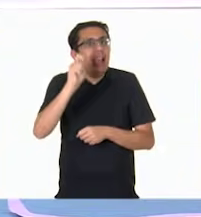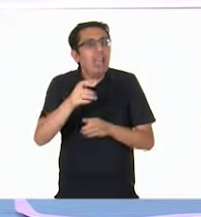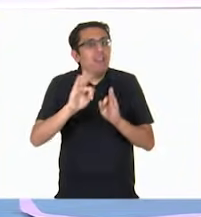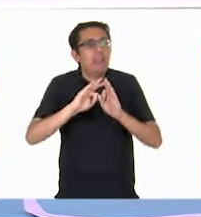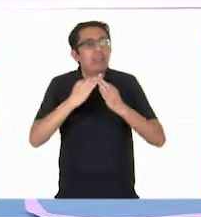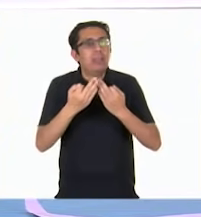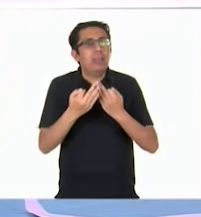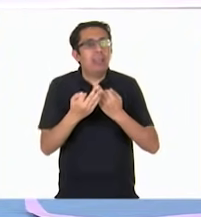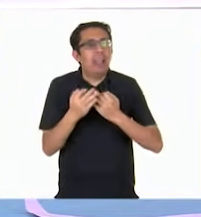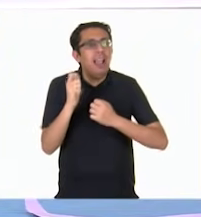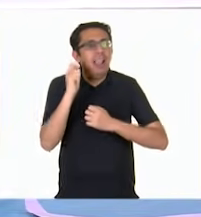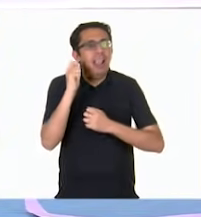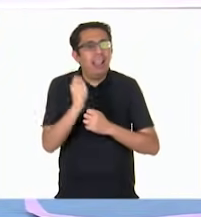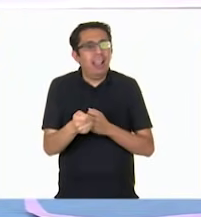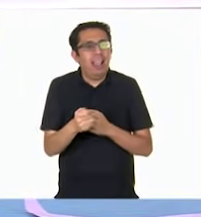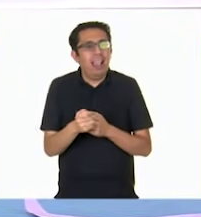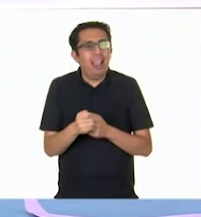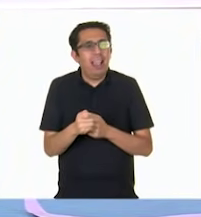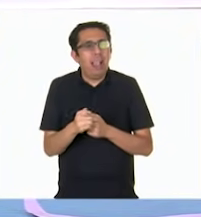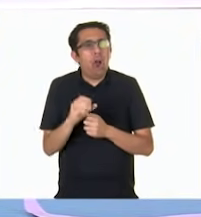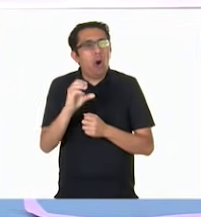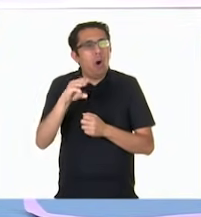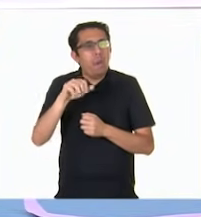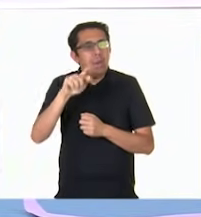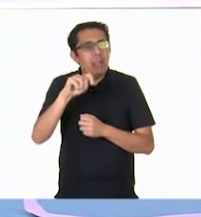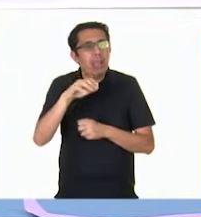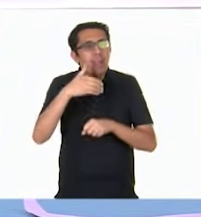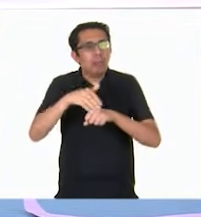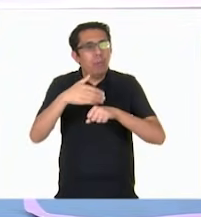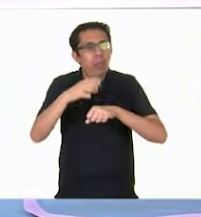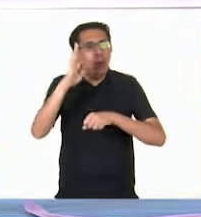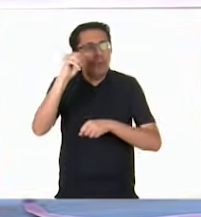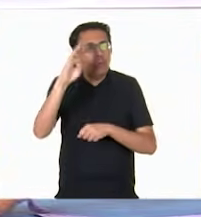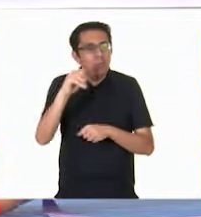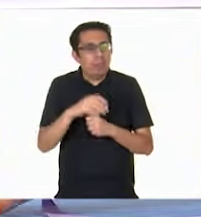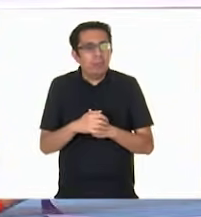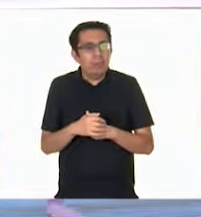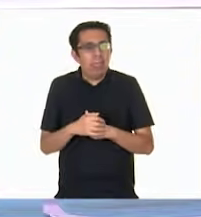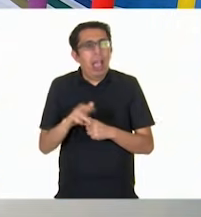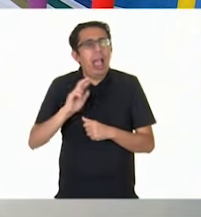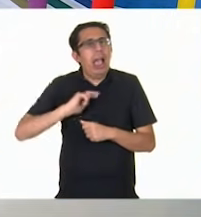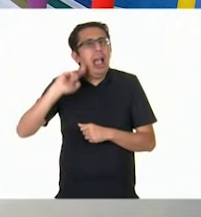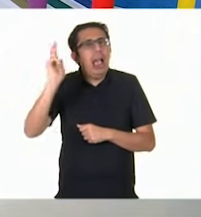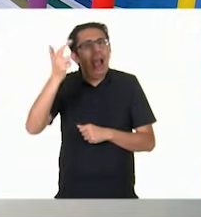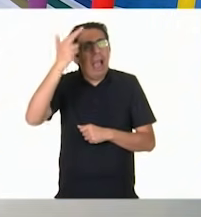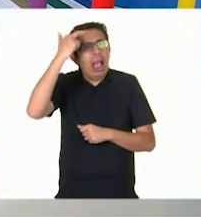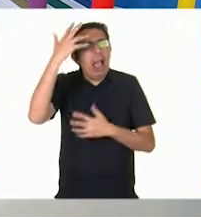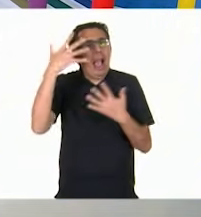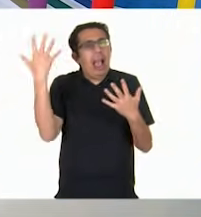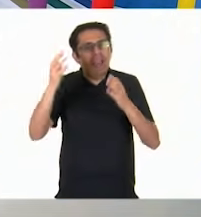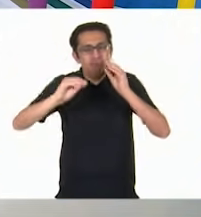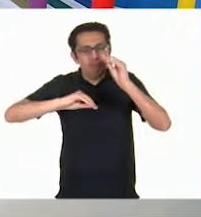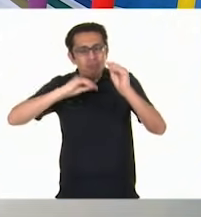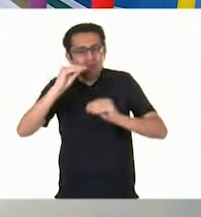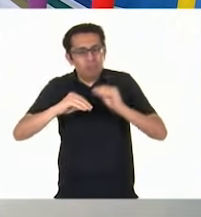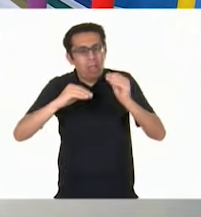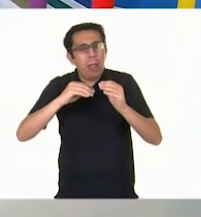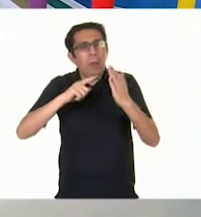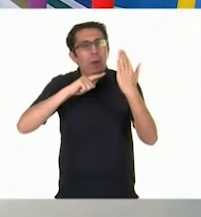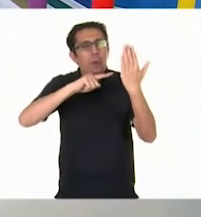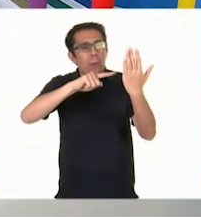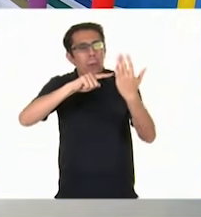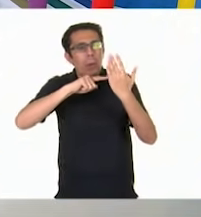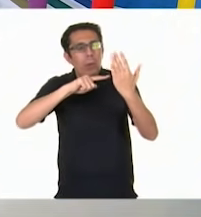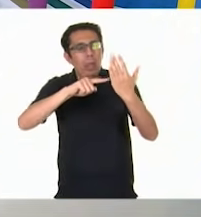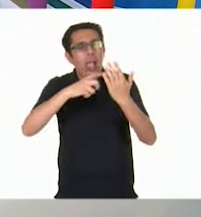cometa! Y tiene el número 9. Lo recuerdo muy bien por los papalotes que hicimos la clase pasada. Y esa